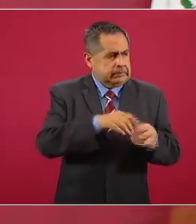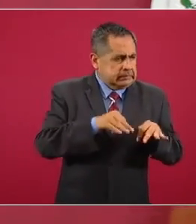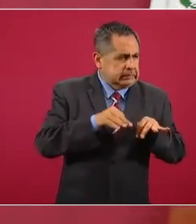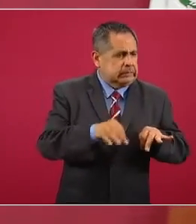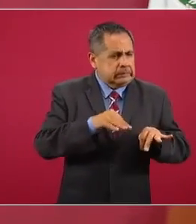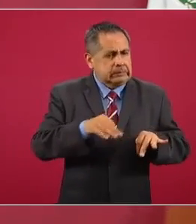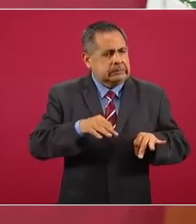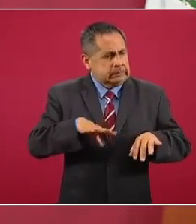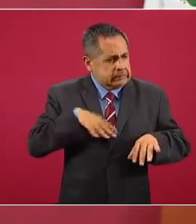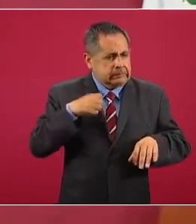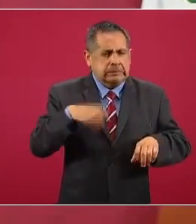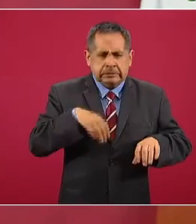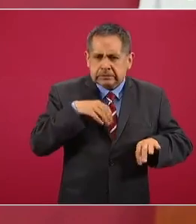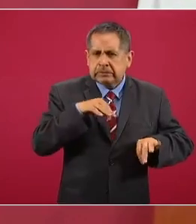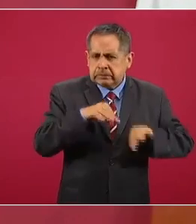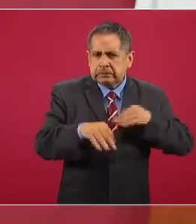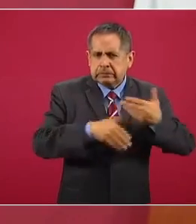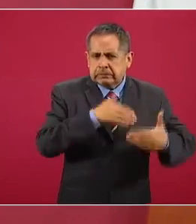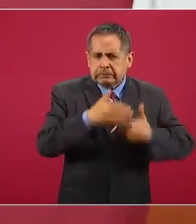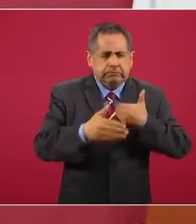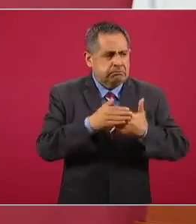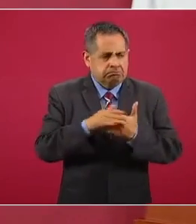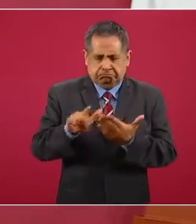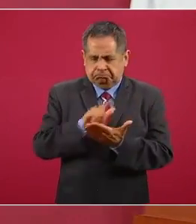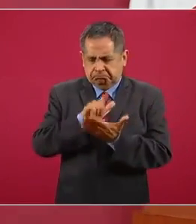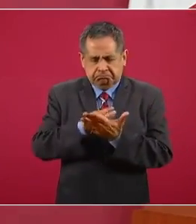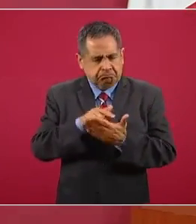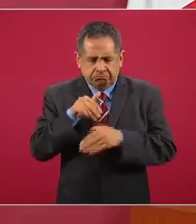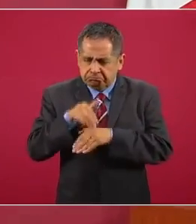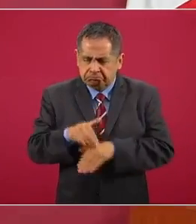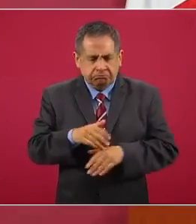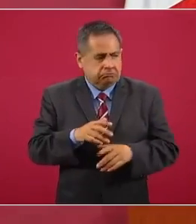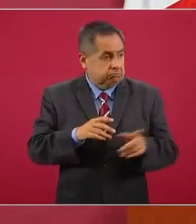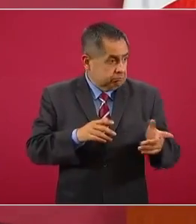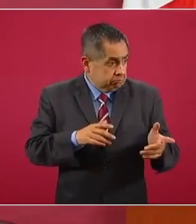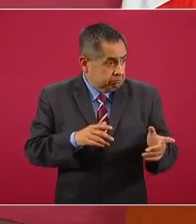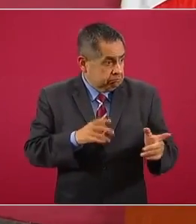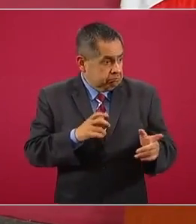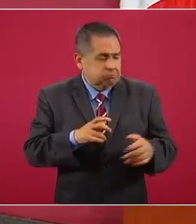de esfuerzo, de trabajo, de conformidad con la ley, merece respeto.